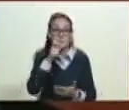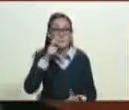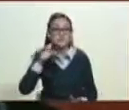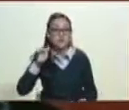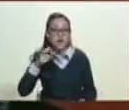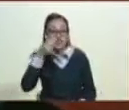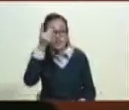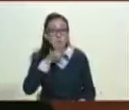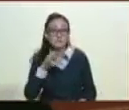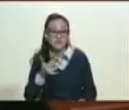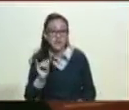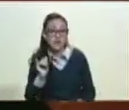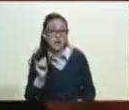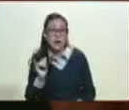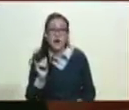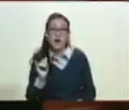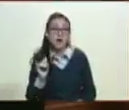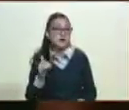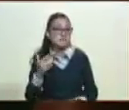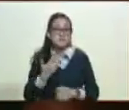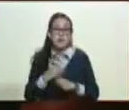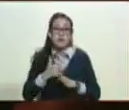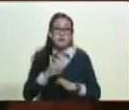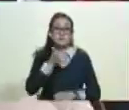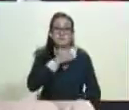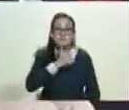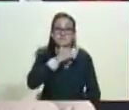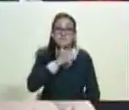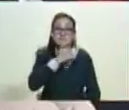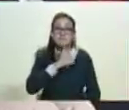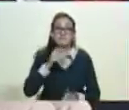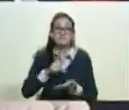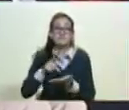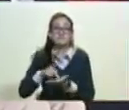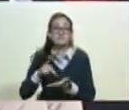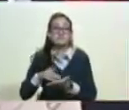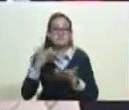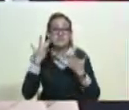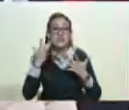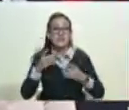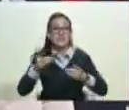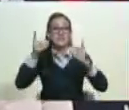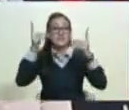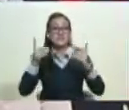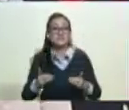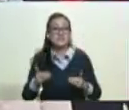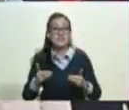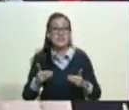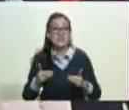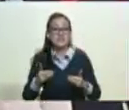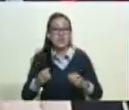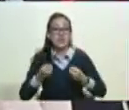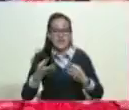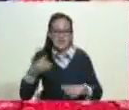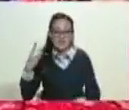discapacidad se convirtieron en miles de esperanza, de saber que están decididos a ejercer sus derechos, a